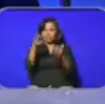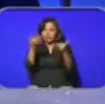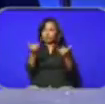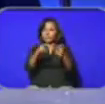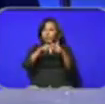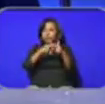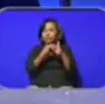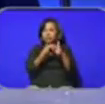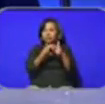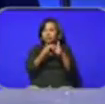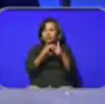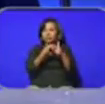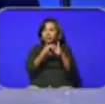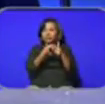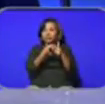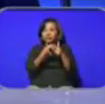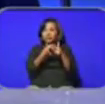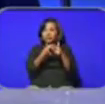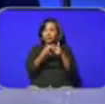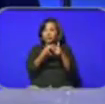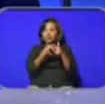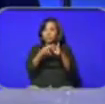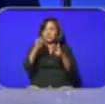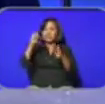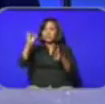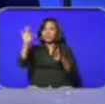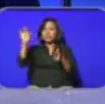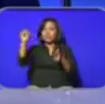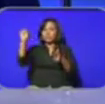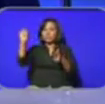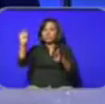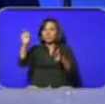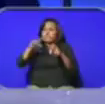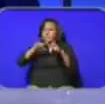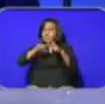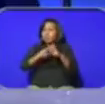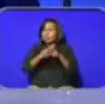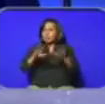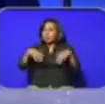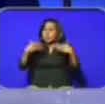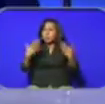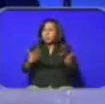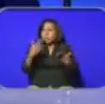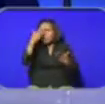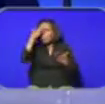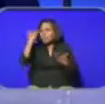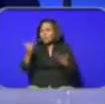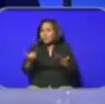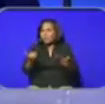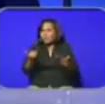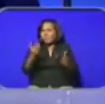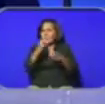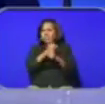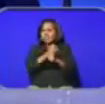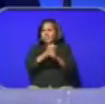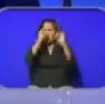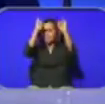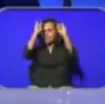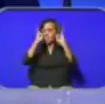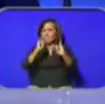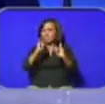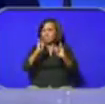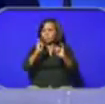el ICSE, al final, ¿dónde surge y por qué surge la necesidad de crear este instituto y sobre todo pues